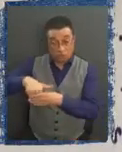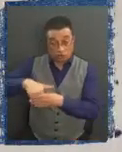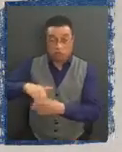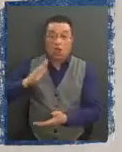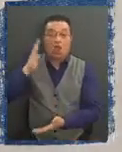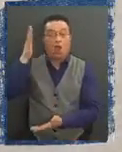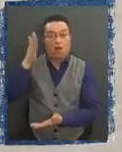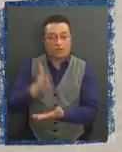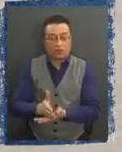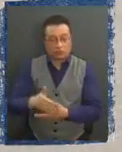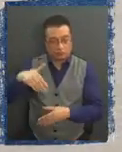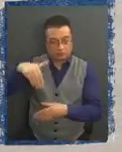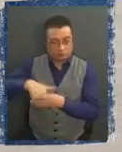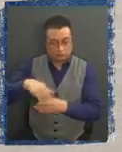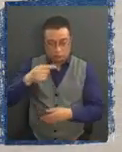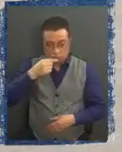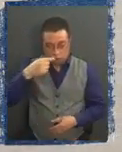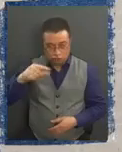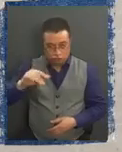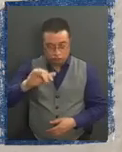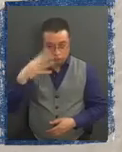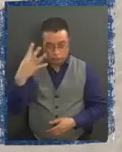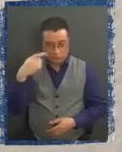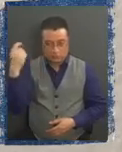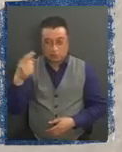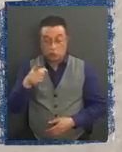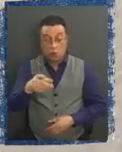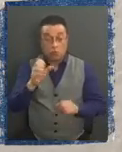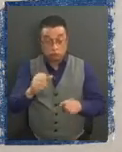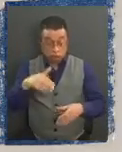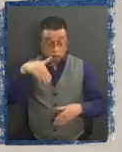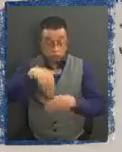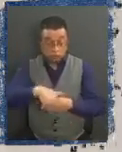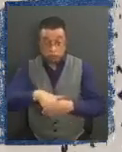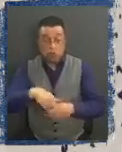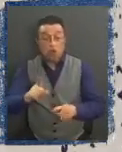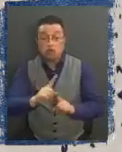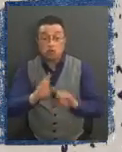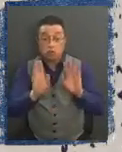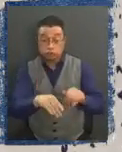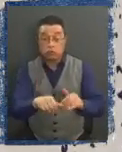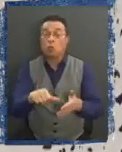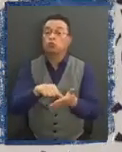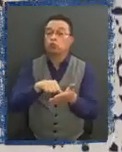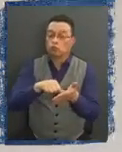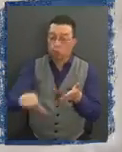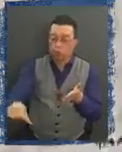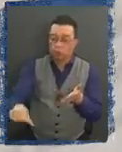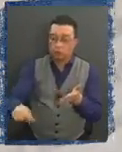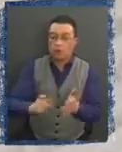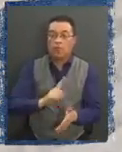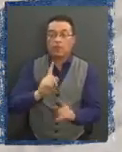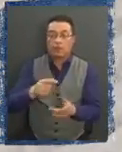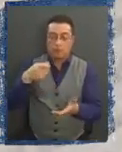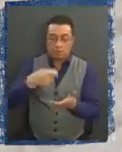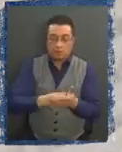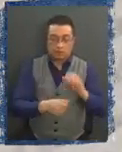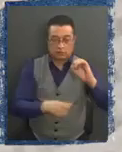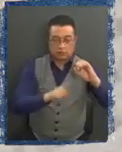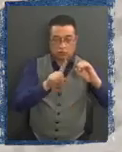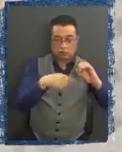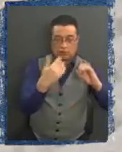en el plebiscito de salida. Quienes puedan sufragar y no lo hagan serán multados, debiendo pagar entre